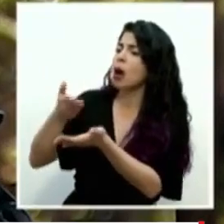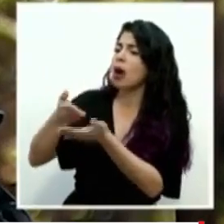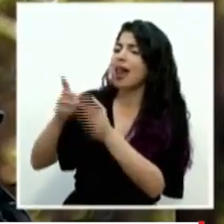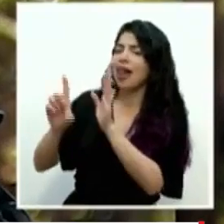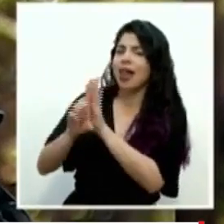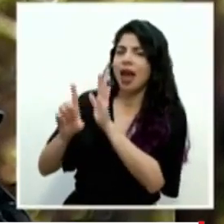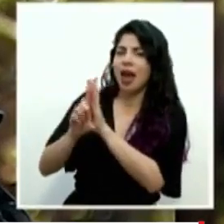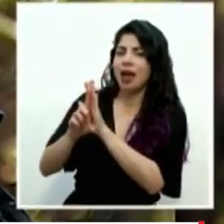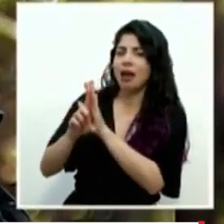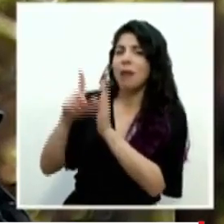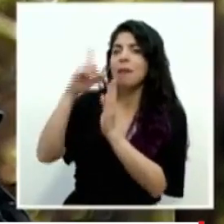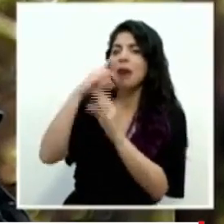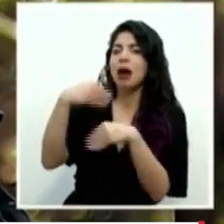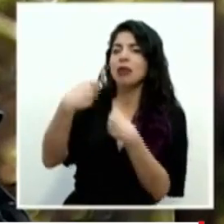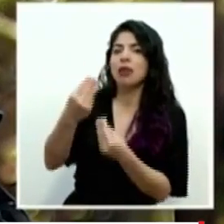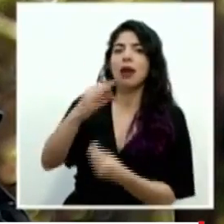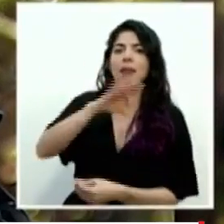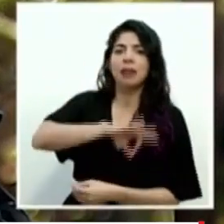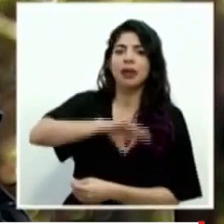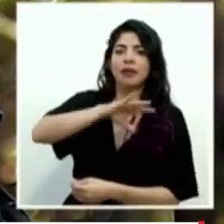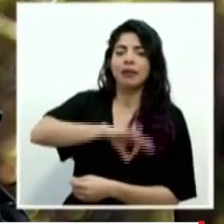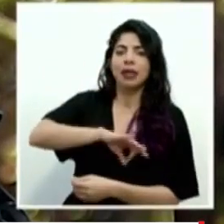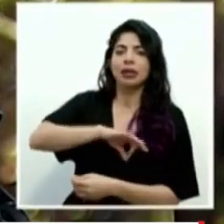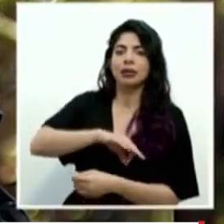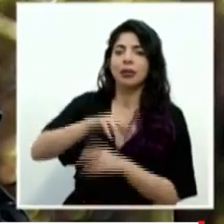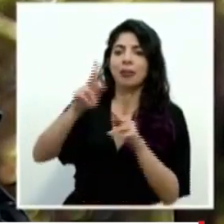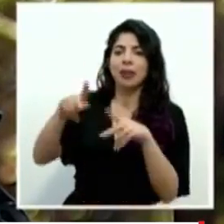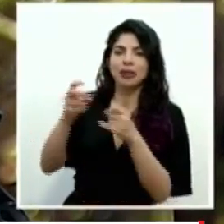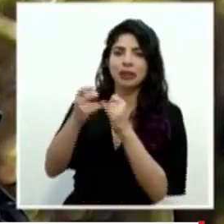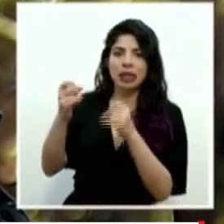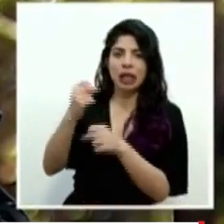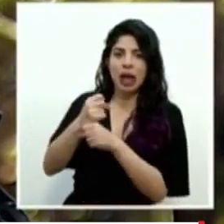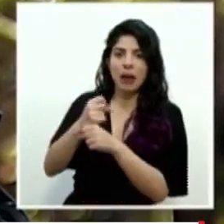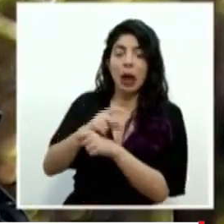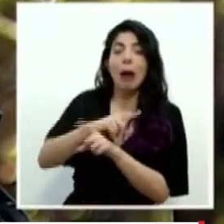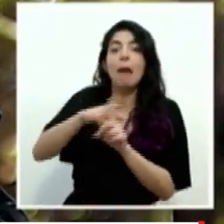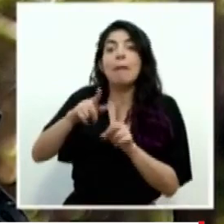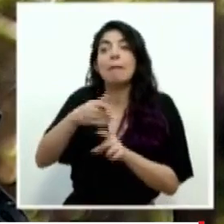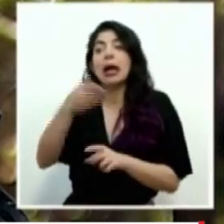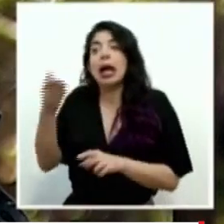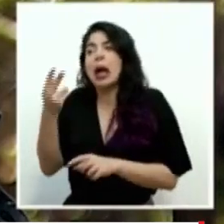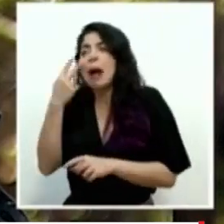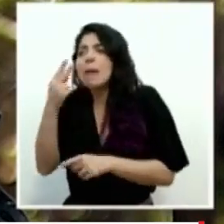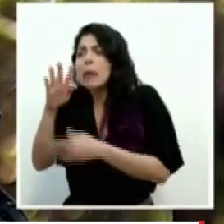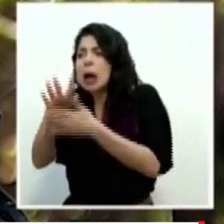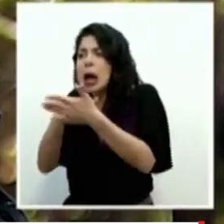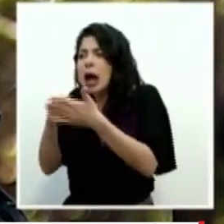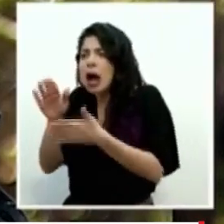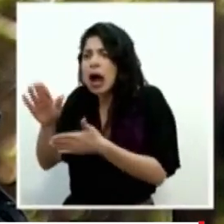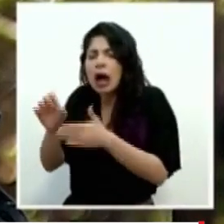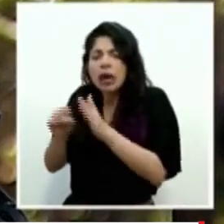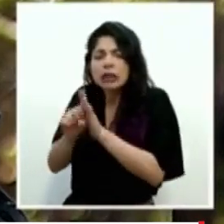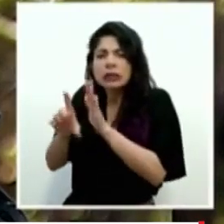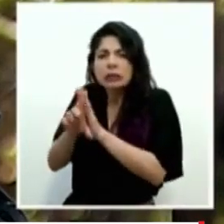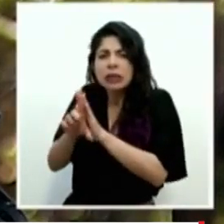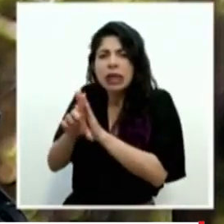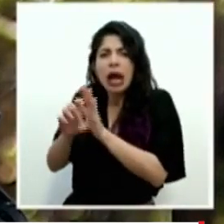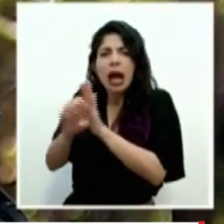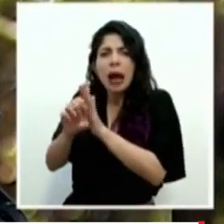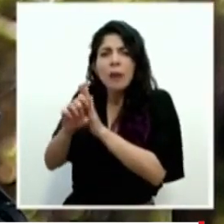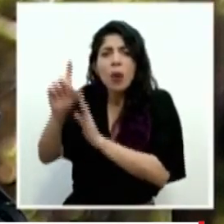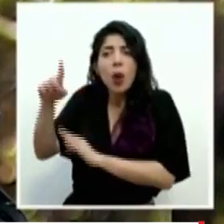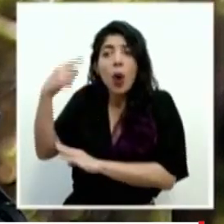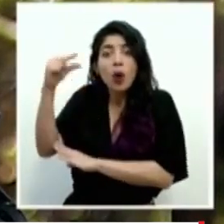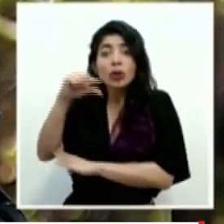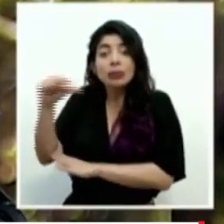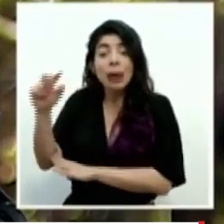de algunas leyes que beneficiarían a los desempleados. Pero por el otro, uno se pone a ver la agenda legislativa y la próxima semana,